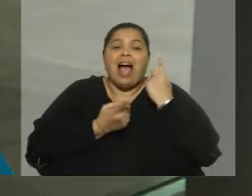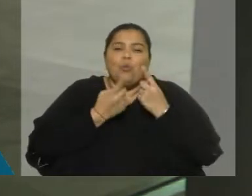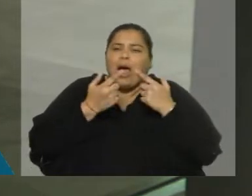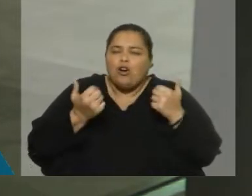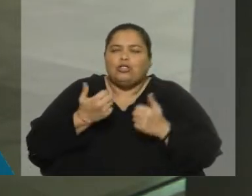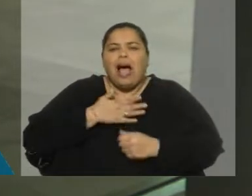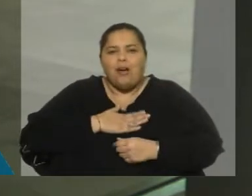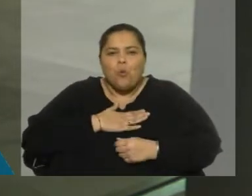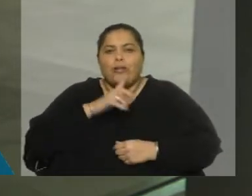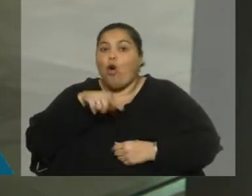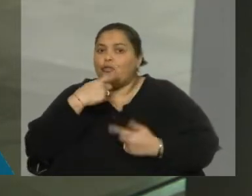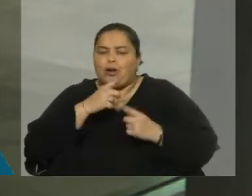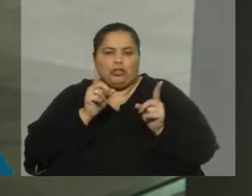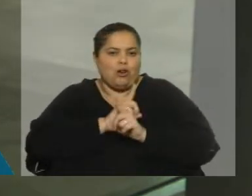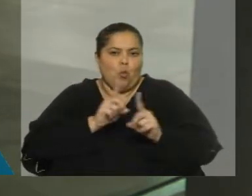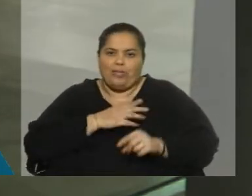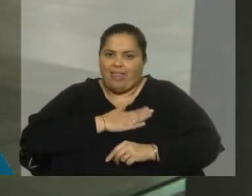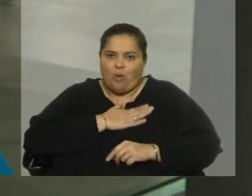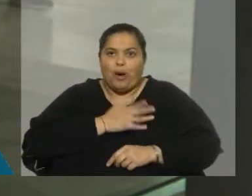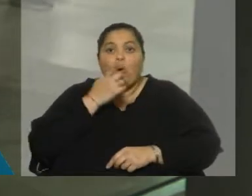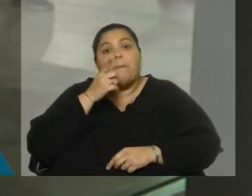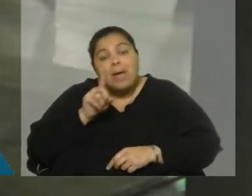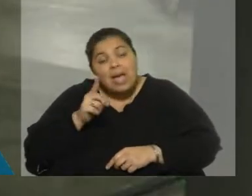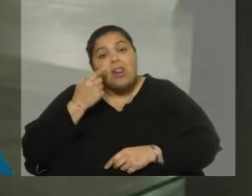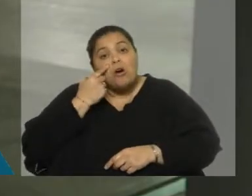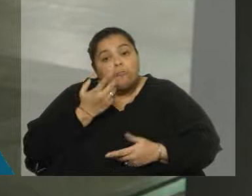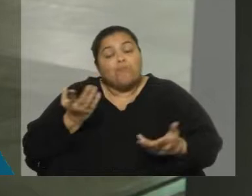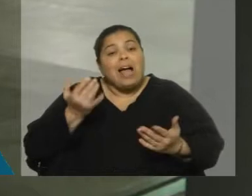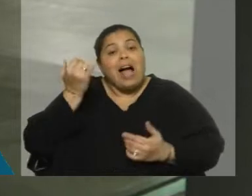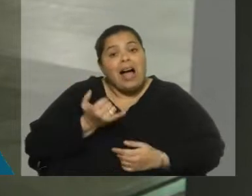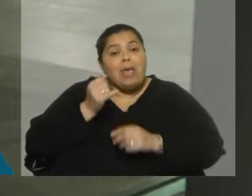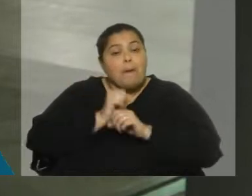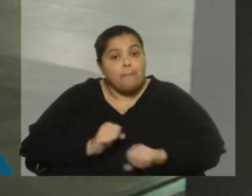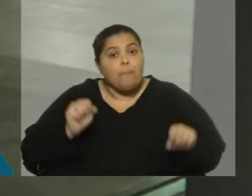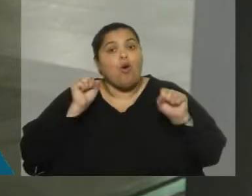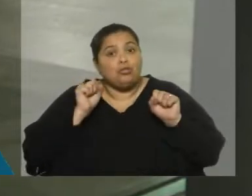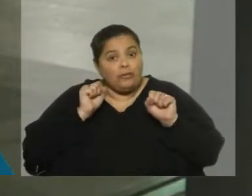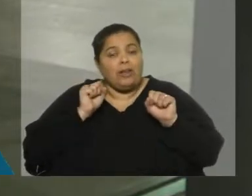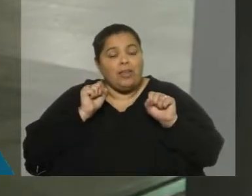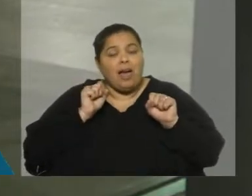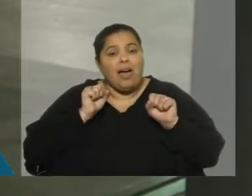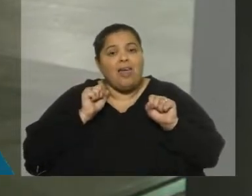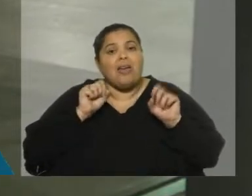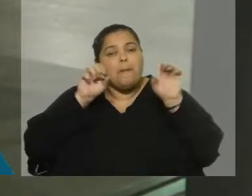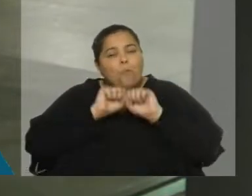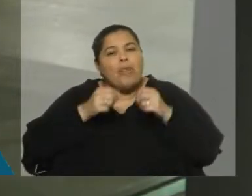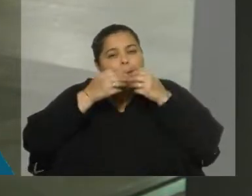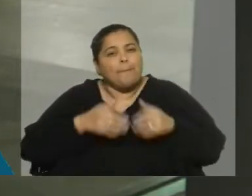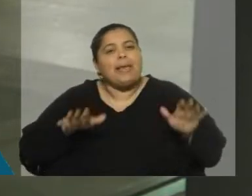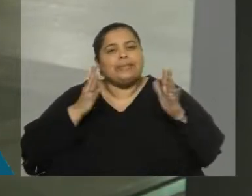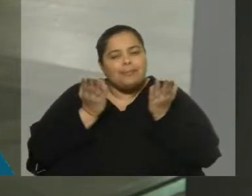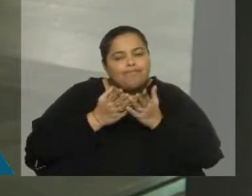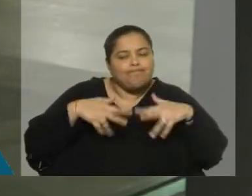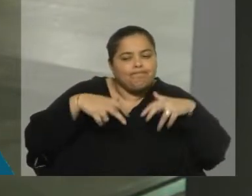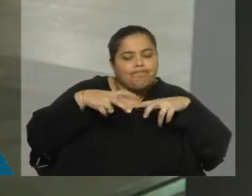que radicalmente no, pero bueno, ve que hay posibilidades de comenzar a estudiarlo,